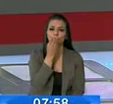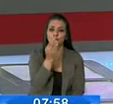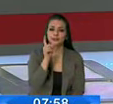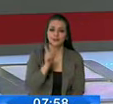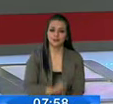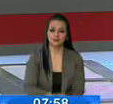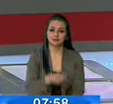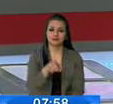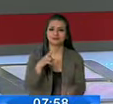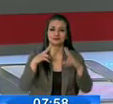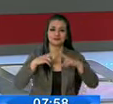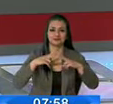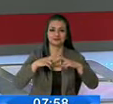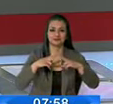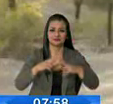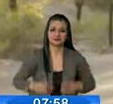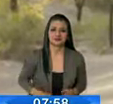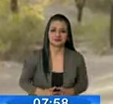de conocerlo. Veamos.